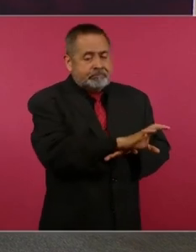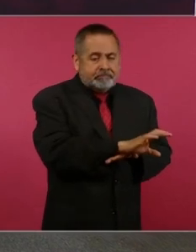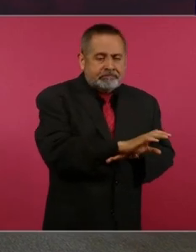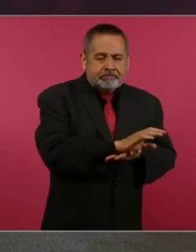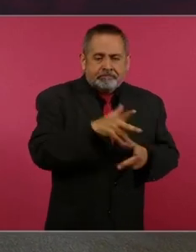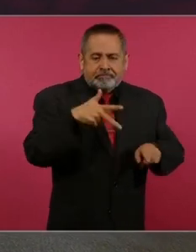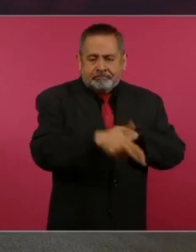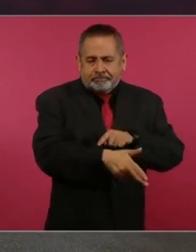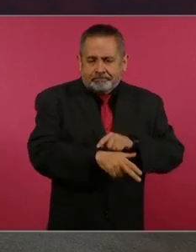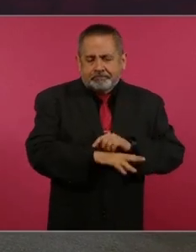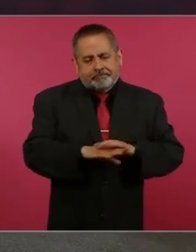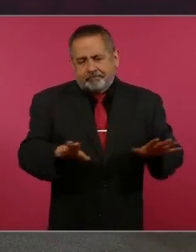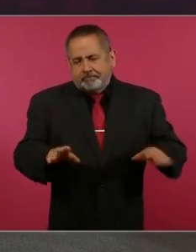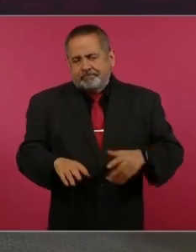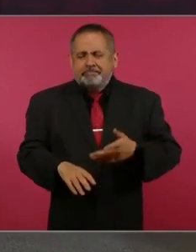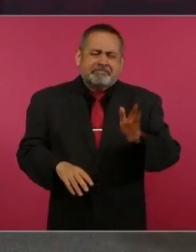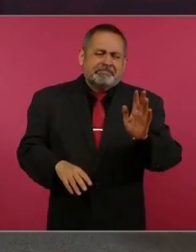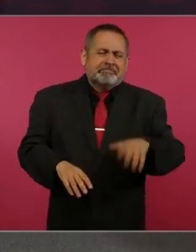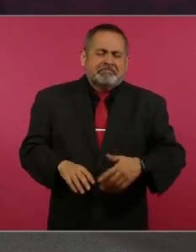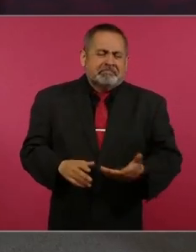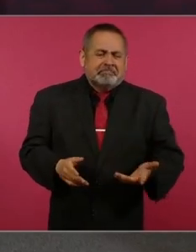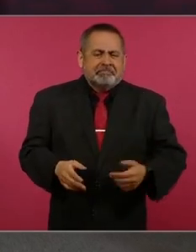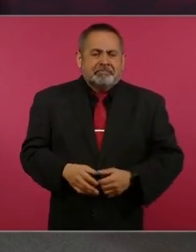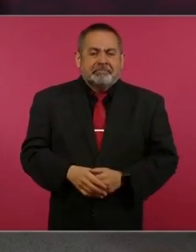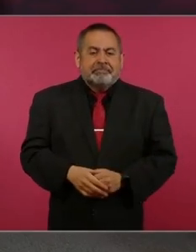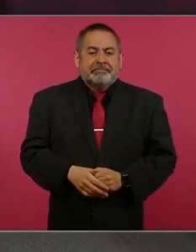Pero no dejaba de ser,